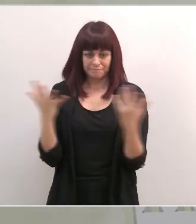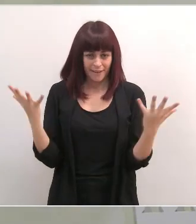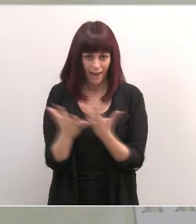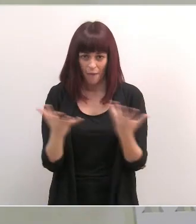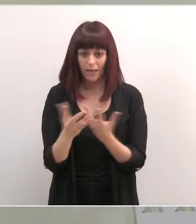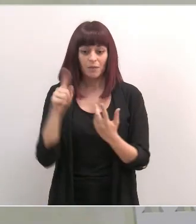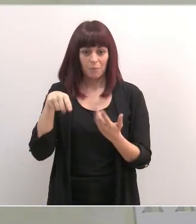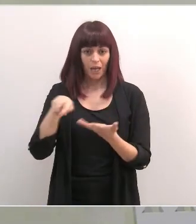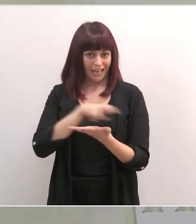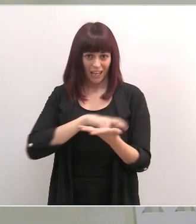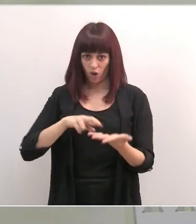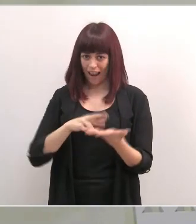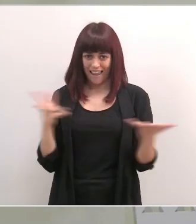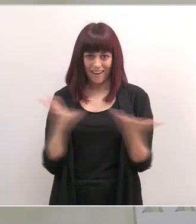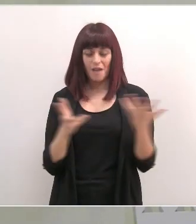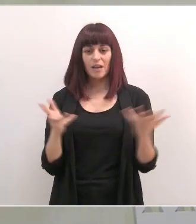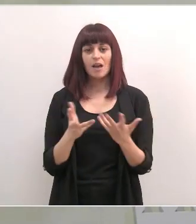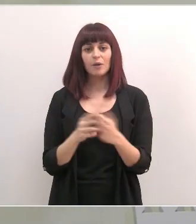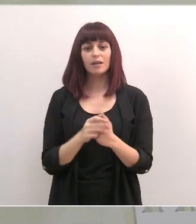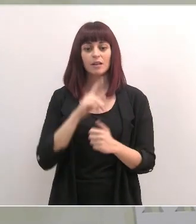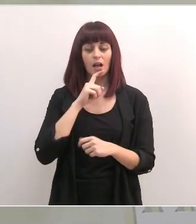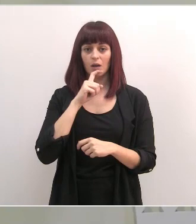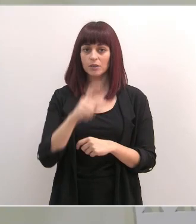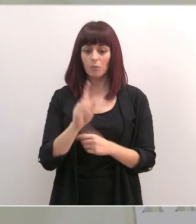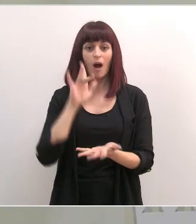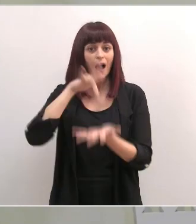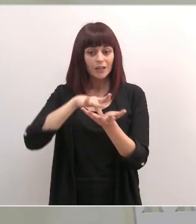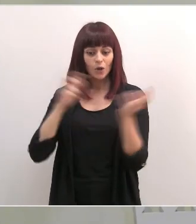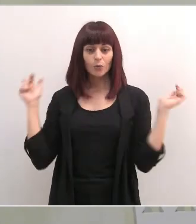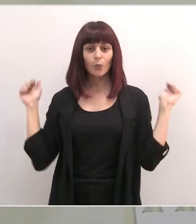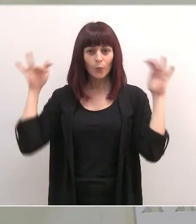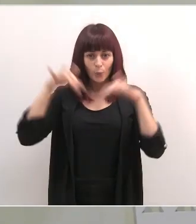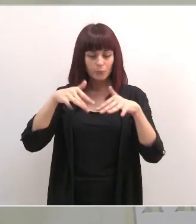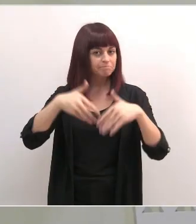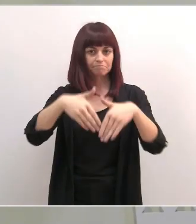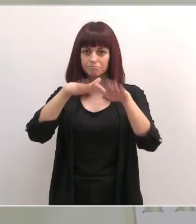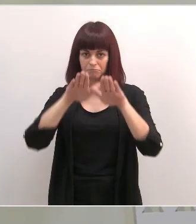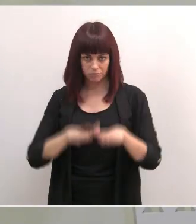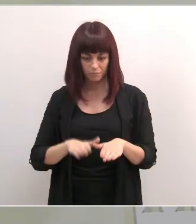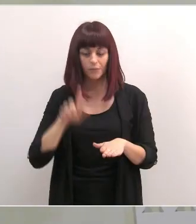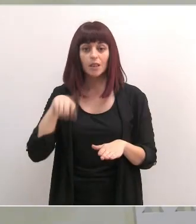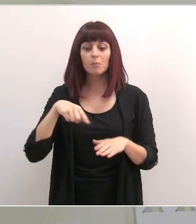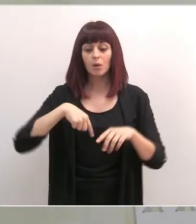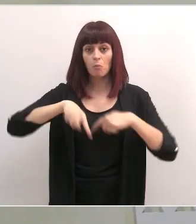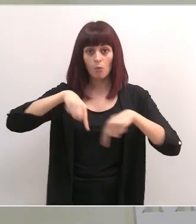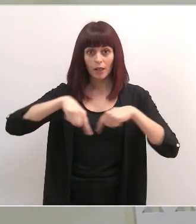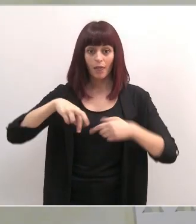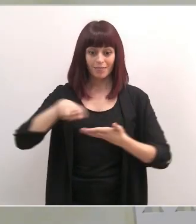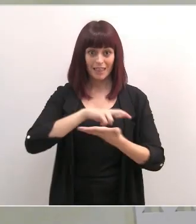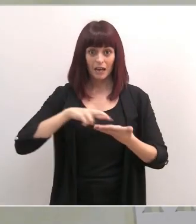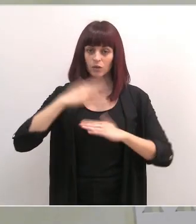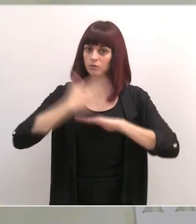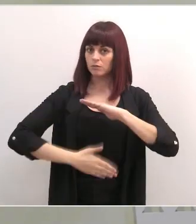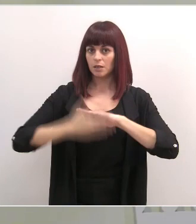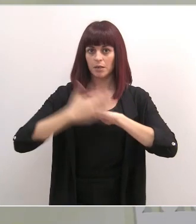regional, se mantiene la suspensión de todos los actos multitudinarios en la región y la restricción de la movilidad regional